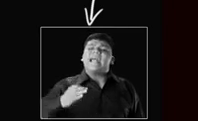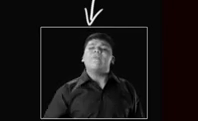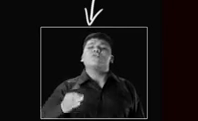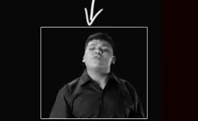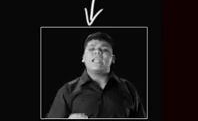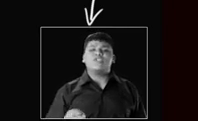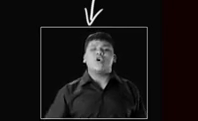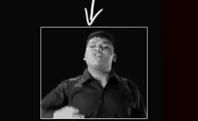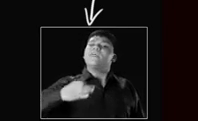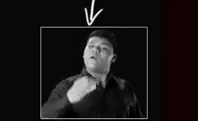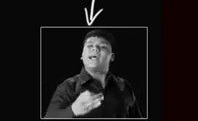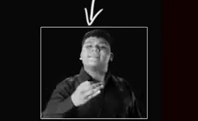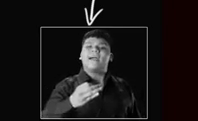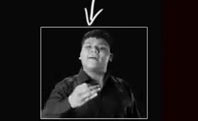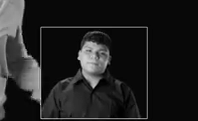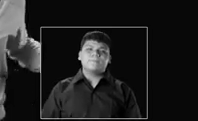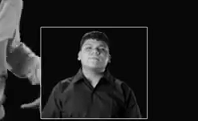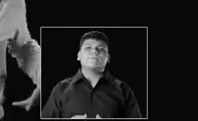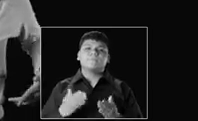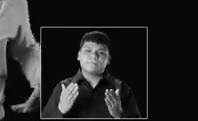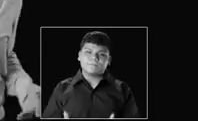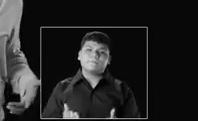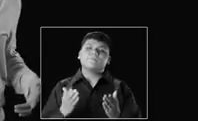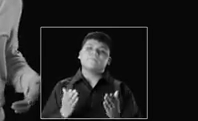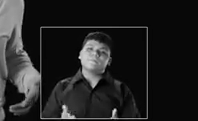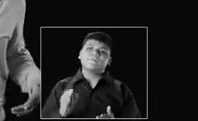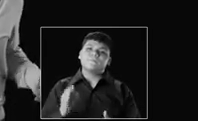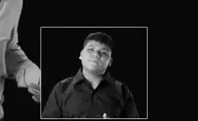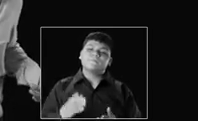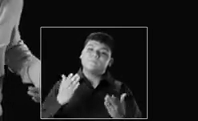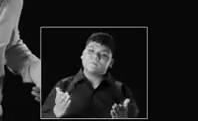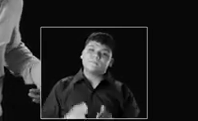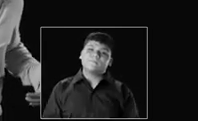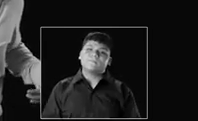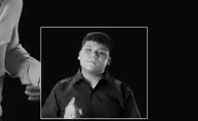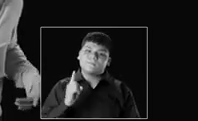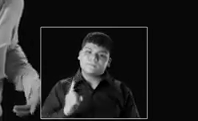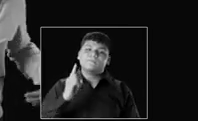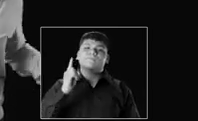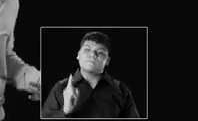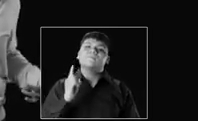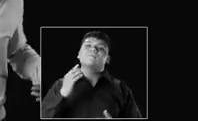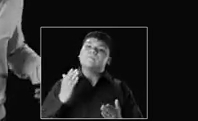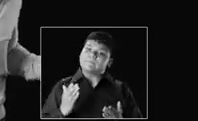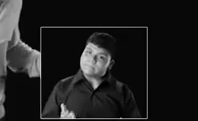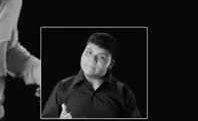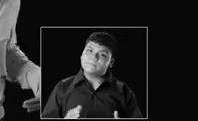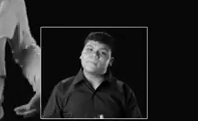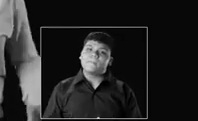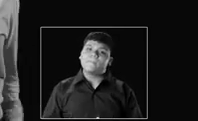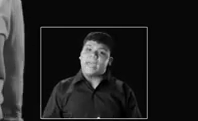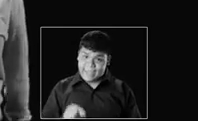les daremos una lección de democracia. En este video proponemos extirpar a los rudos del gobierno para que sepan lo que es